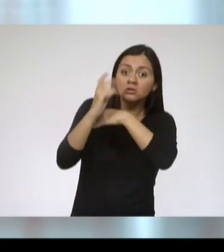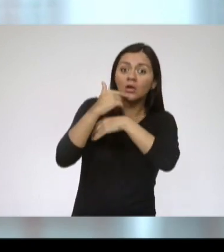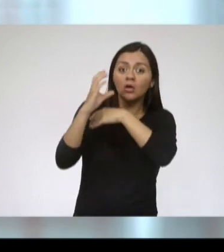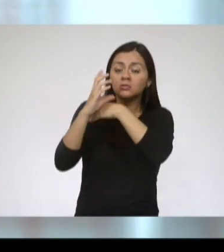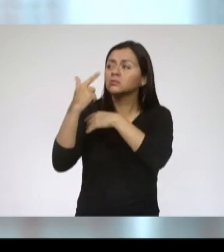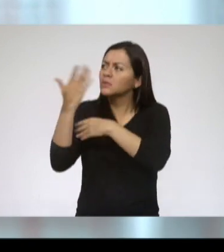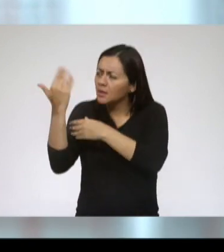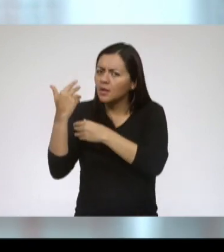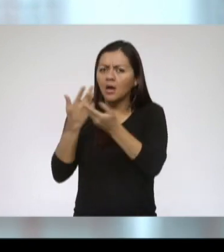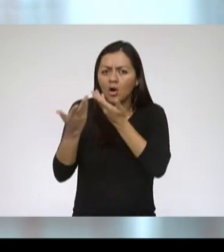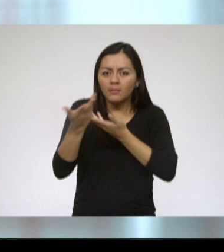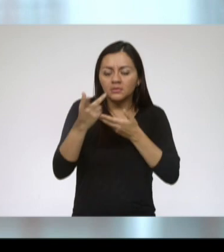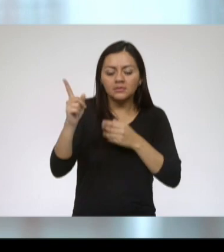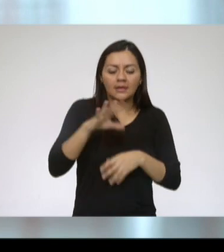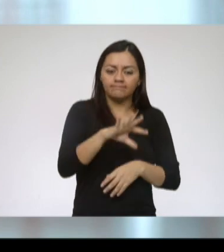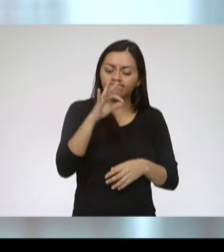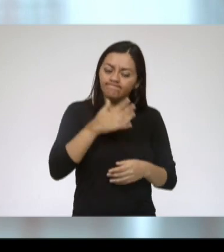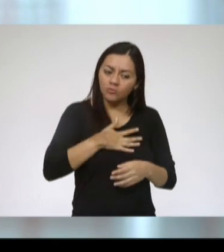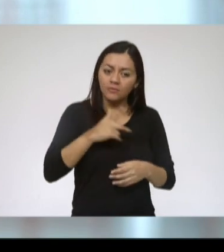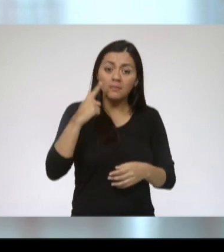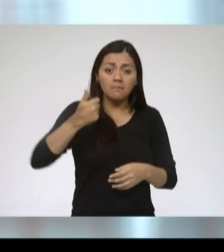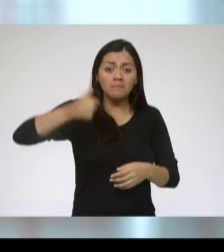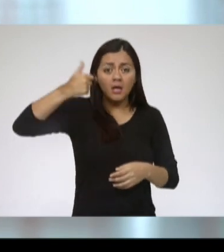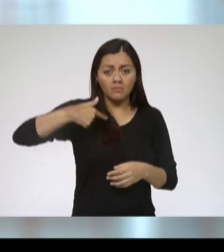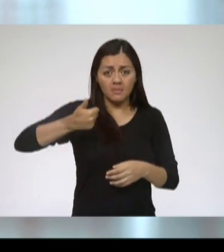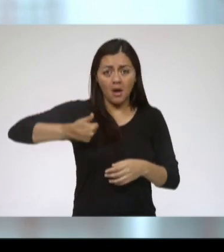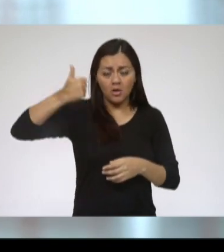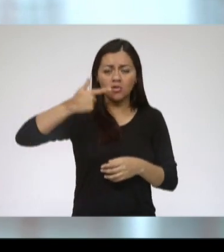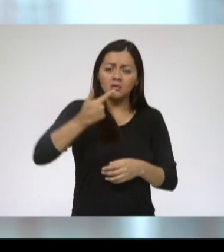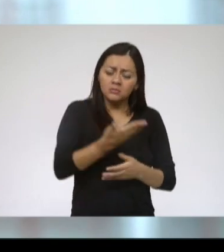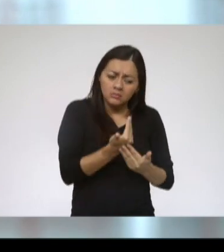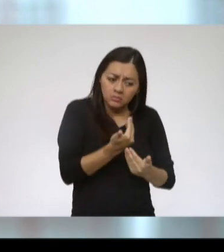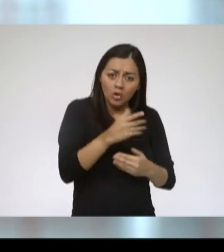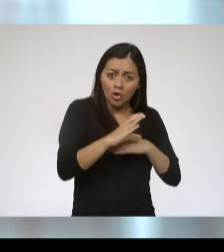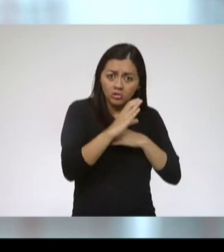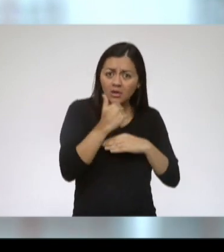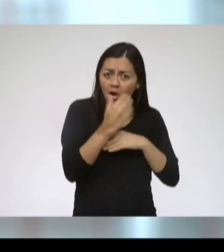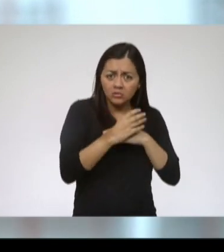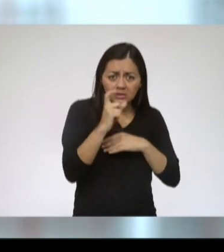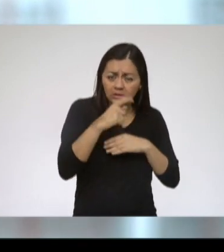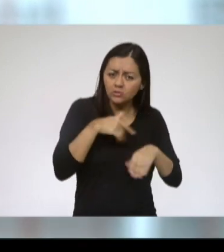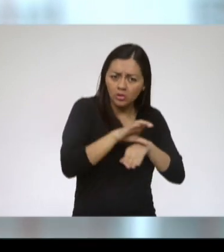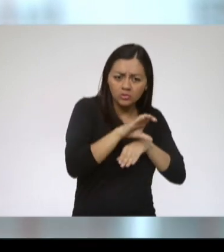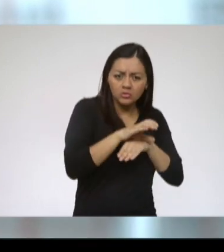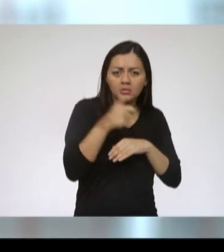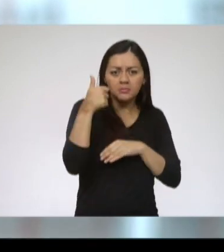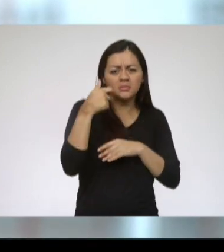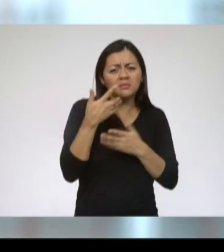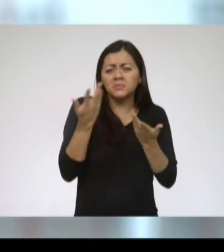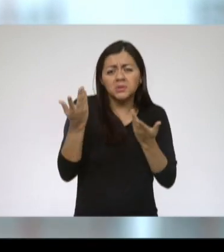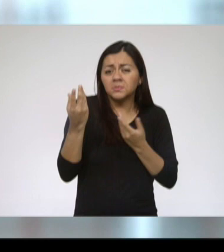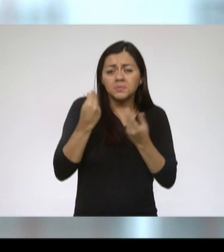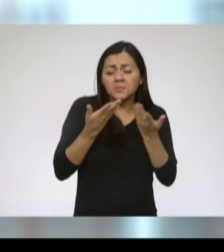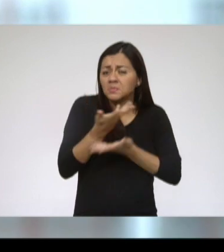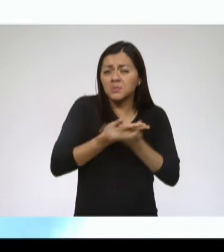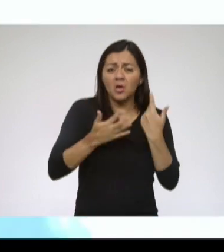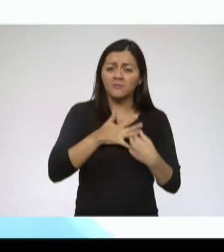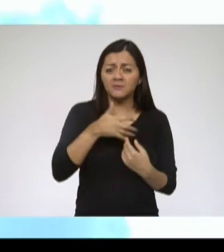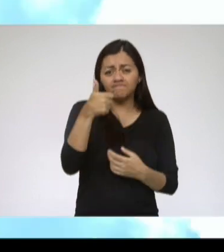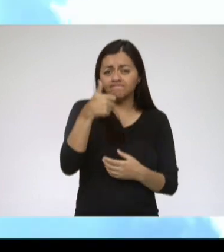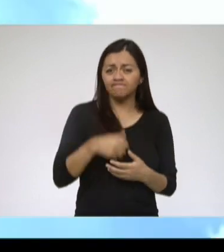pida, porque ellos también son mayores y deben darme algún consejo bueno. Eso me han dicho ellos siempre.